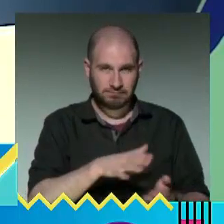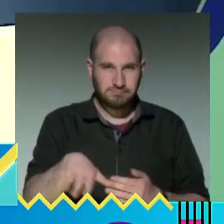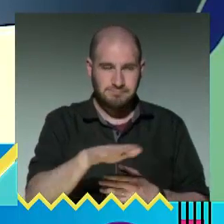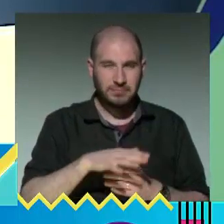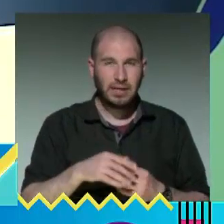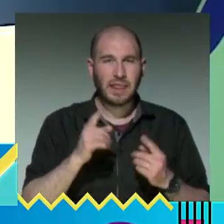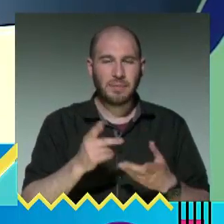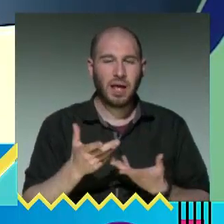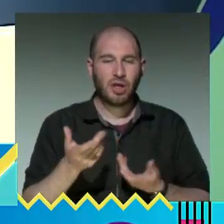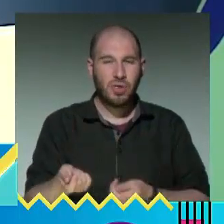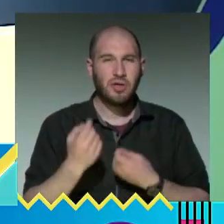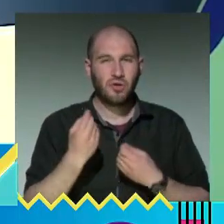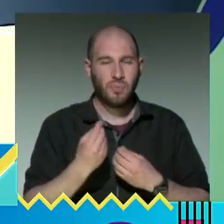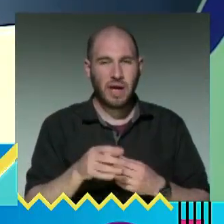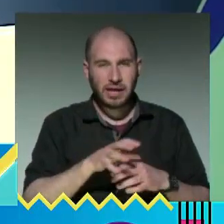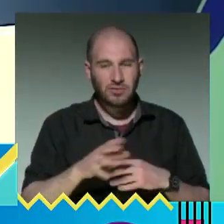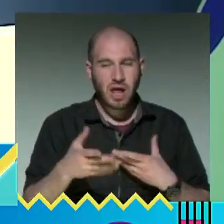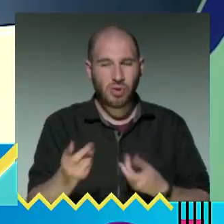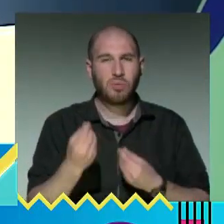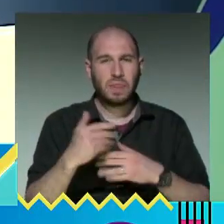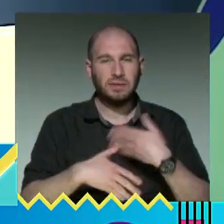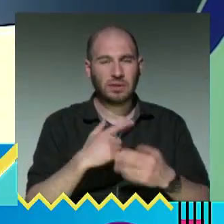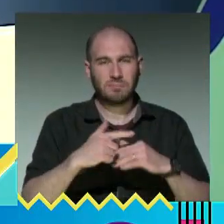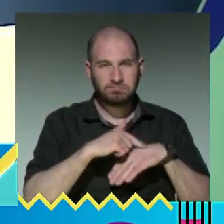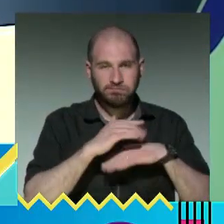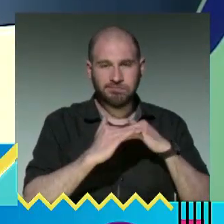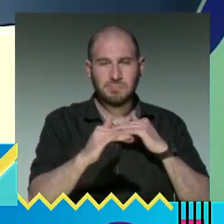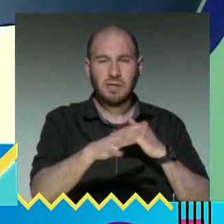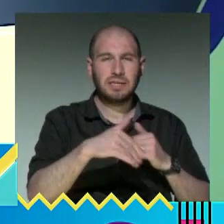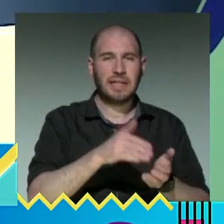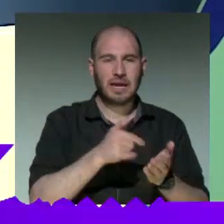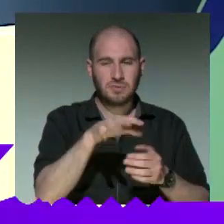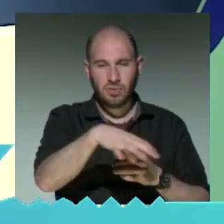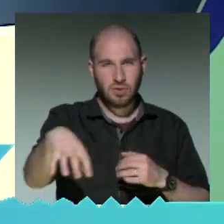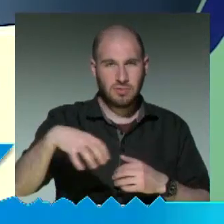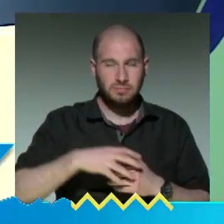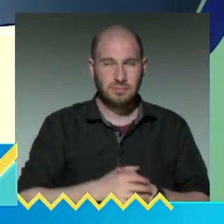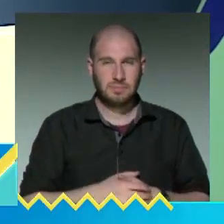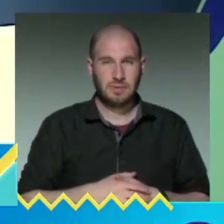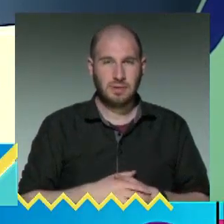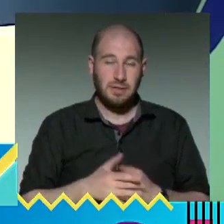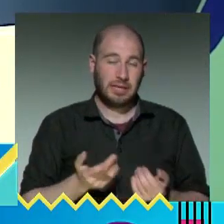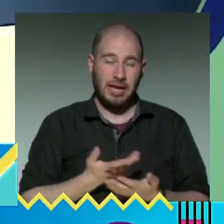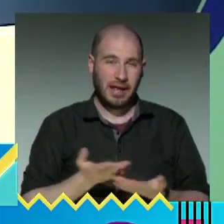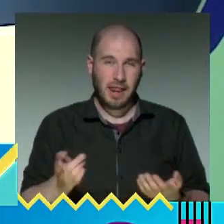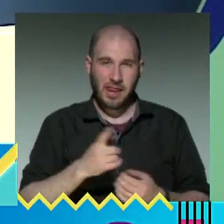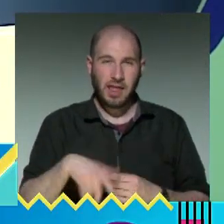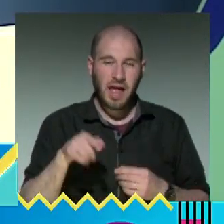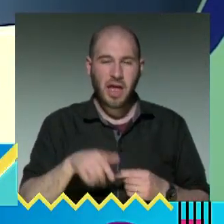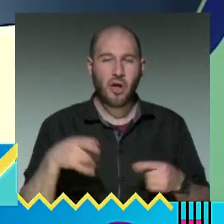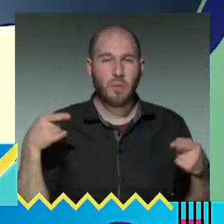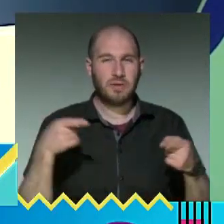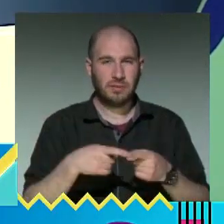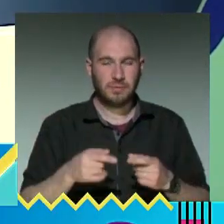y qué contribuciones hace la extensión al desarrollo sustentable de los territorios. Y básicamente, bueno, ahí la idea es